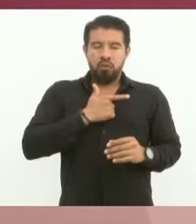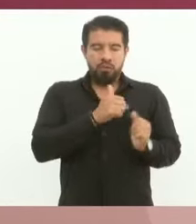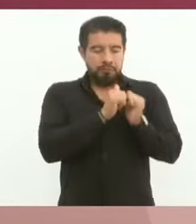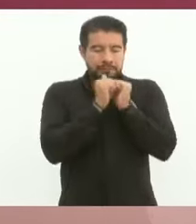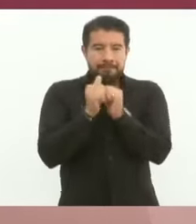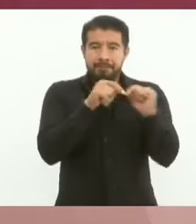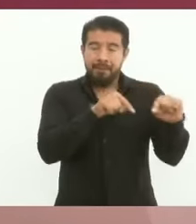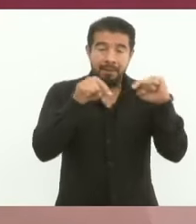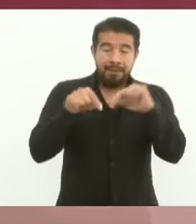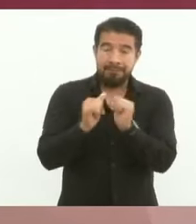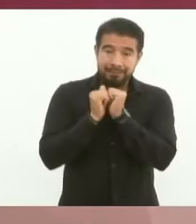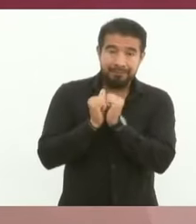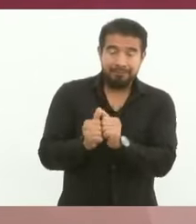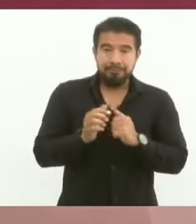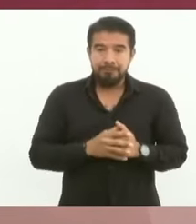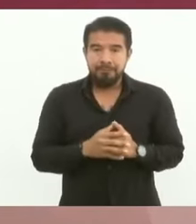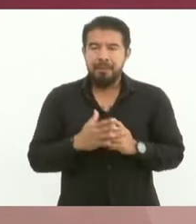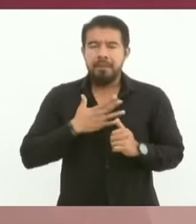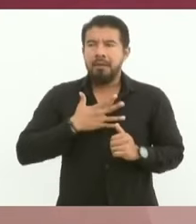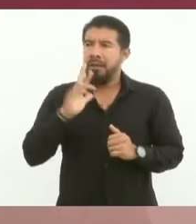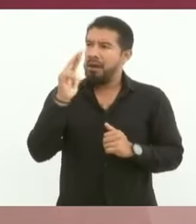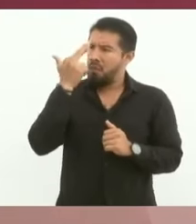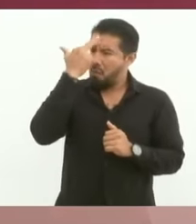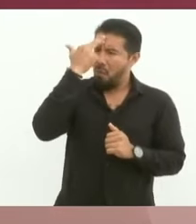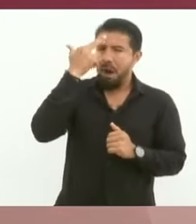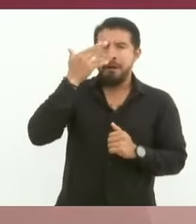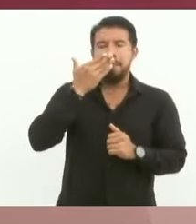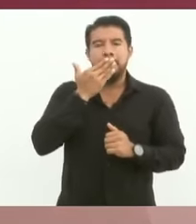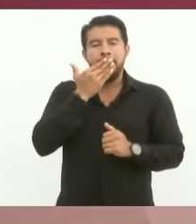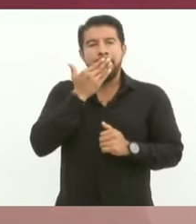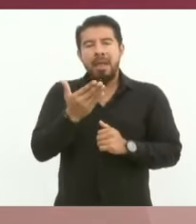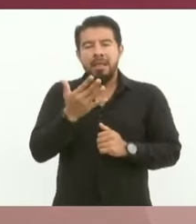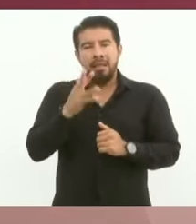bien cuando me